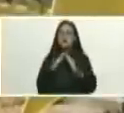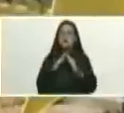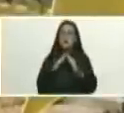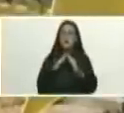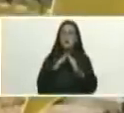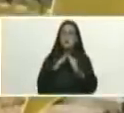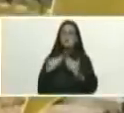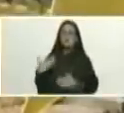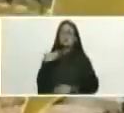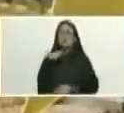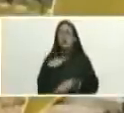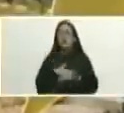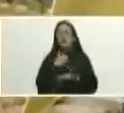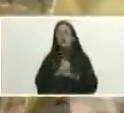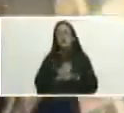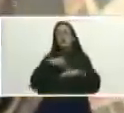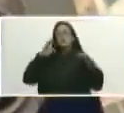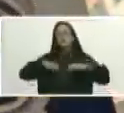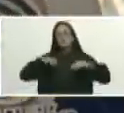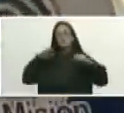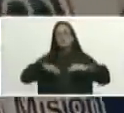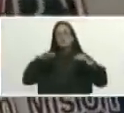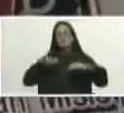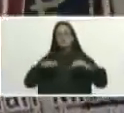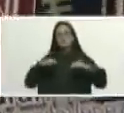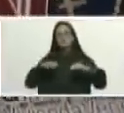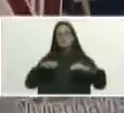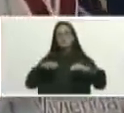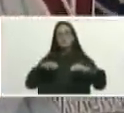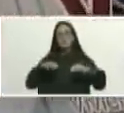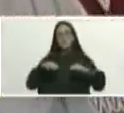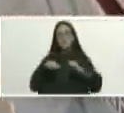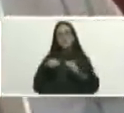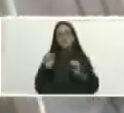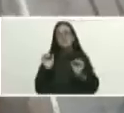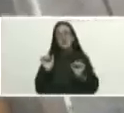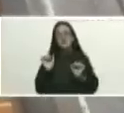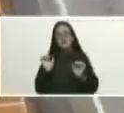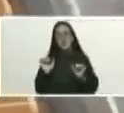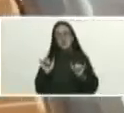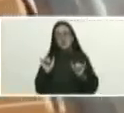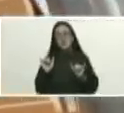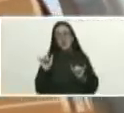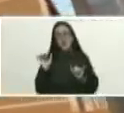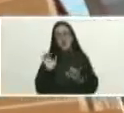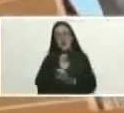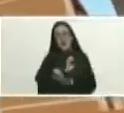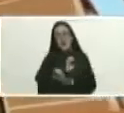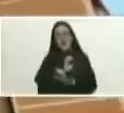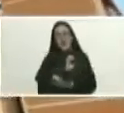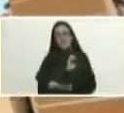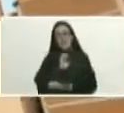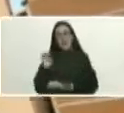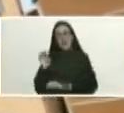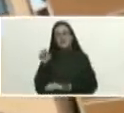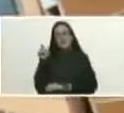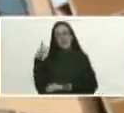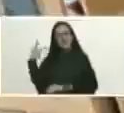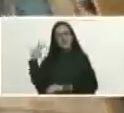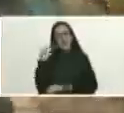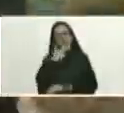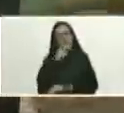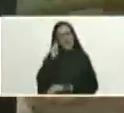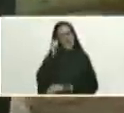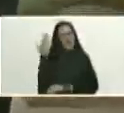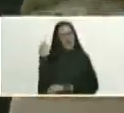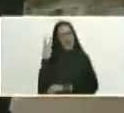y afectación grave en la emergencia de las Tejerías. Recordemos que el pasado 8 de